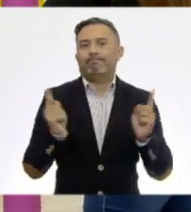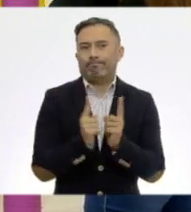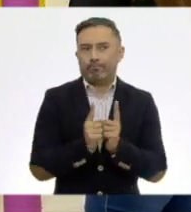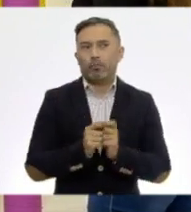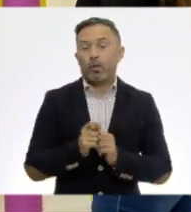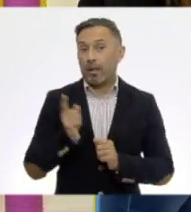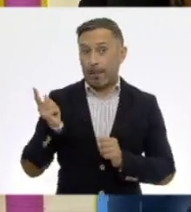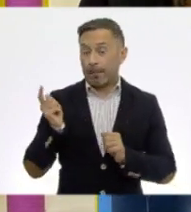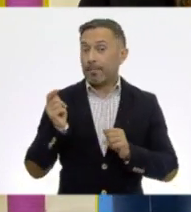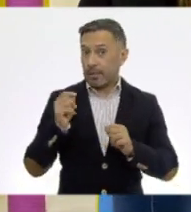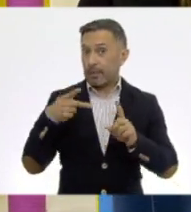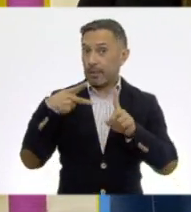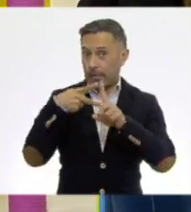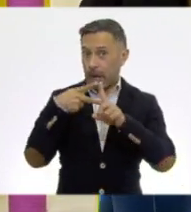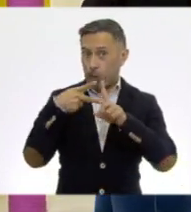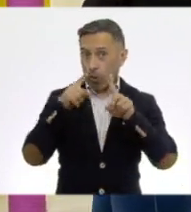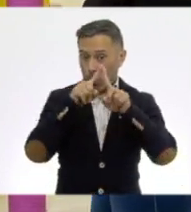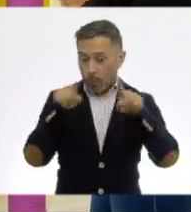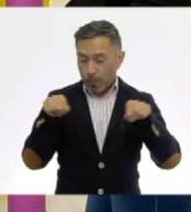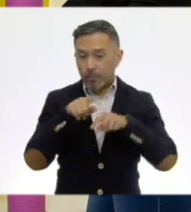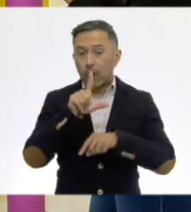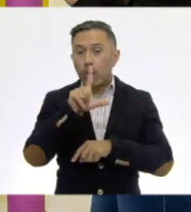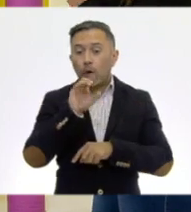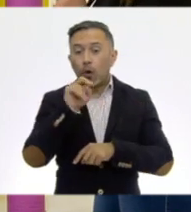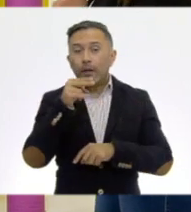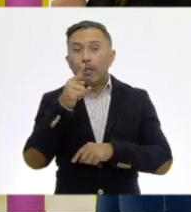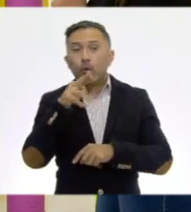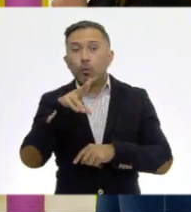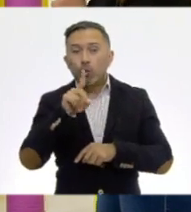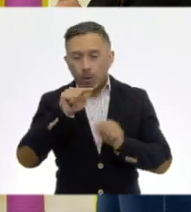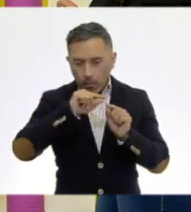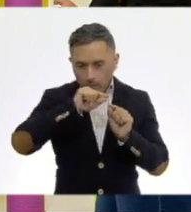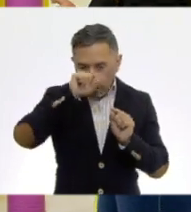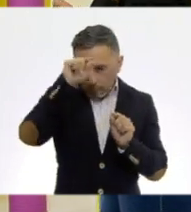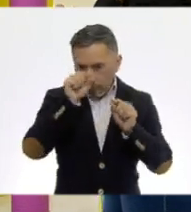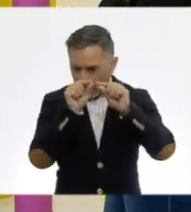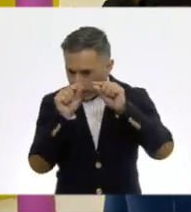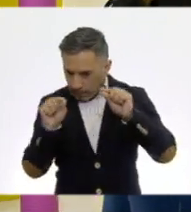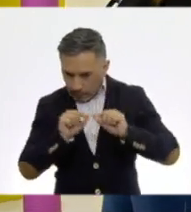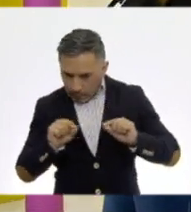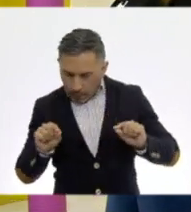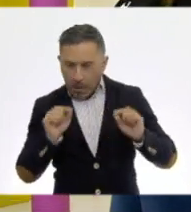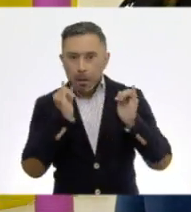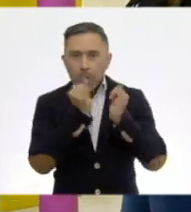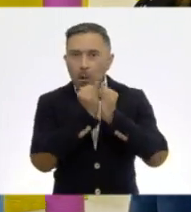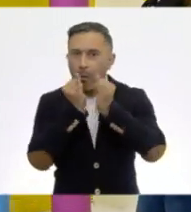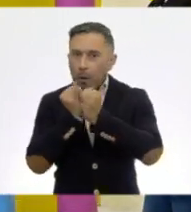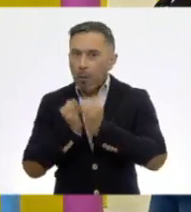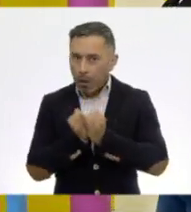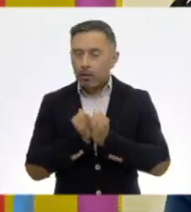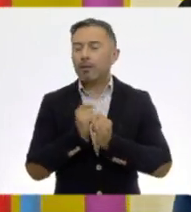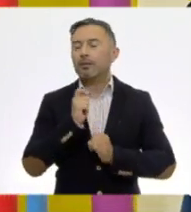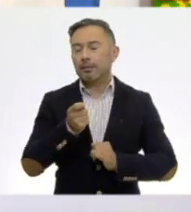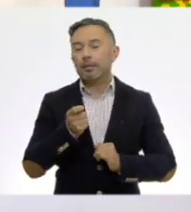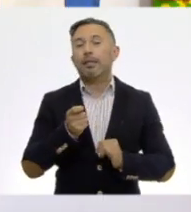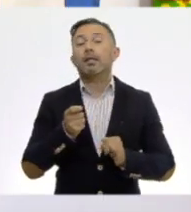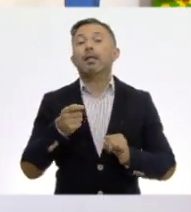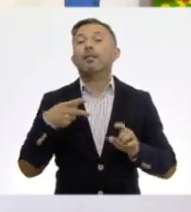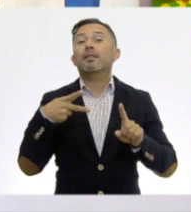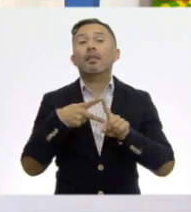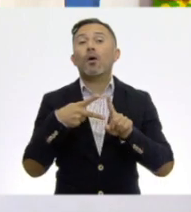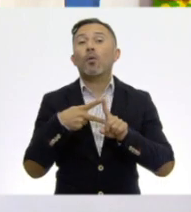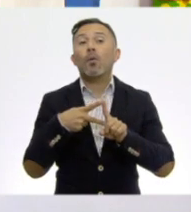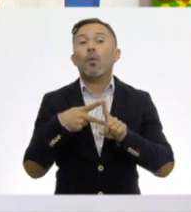sus longitudes son iguales en cada una de las aristas. Por lo tanto, hace un triángulo.